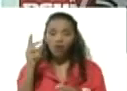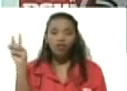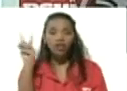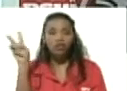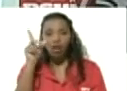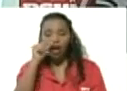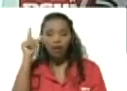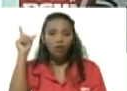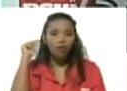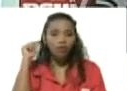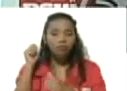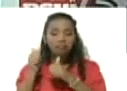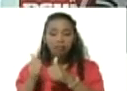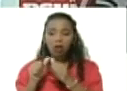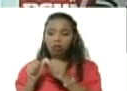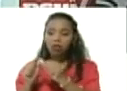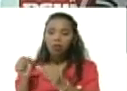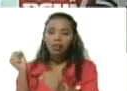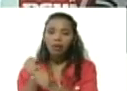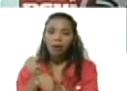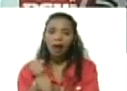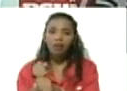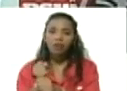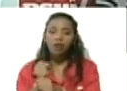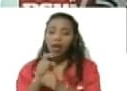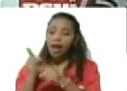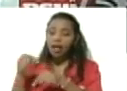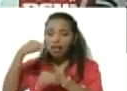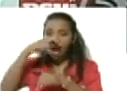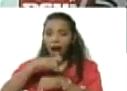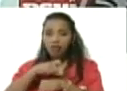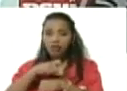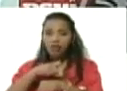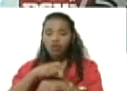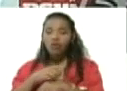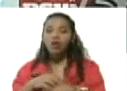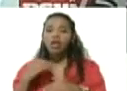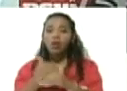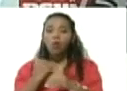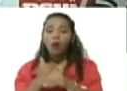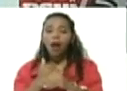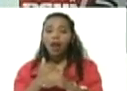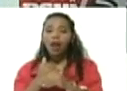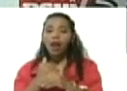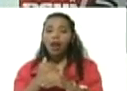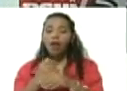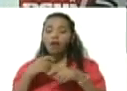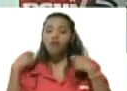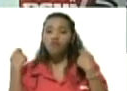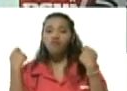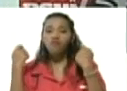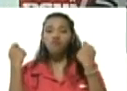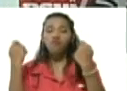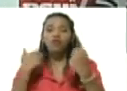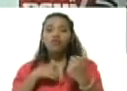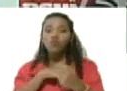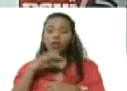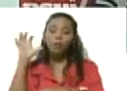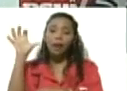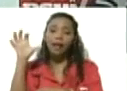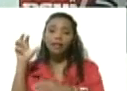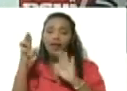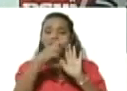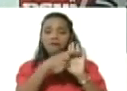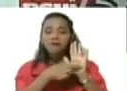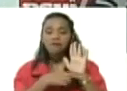las venezolanas de bien a seguir trabajando. Que este año sea el año del relanzamiento de nuestro país, con reglas